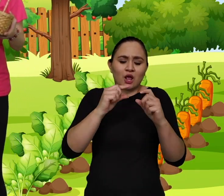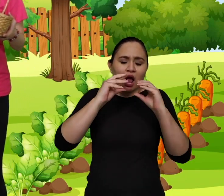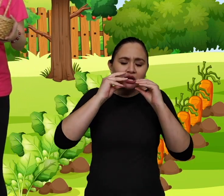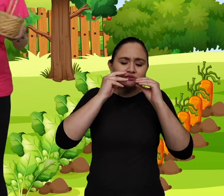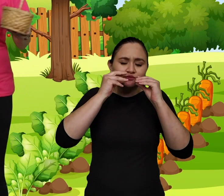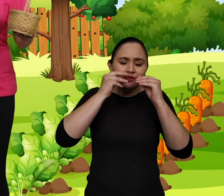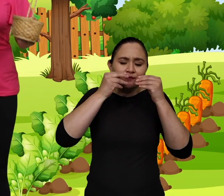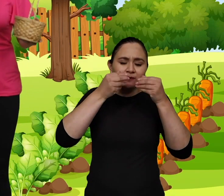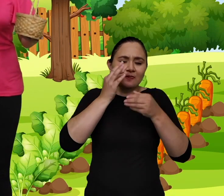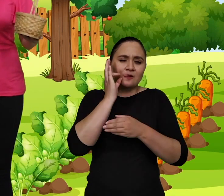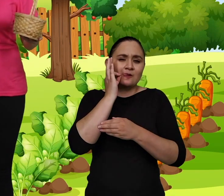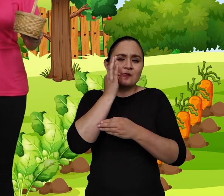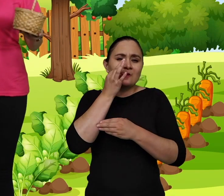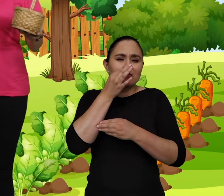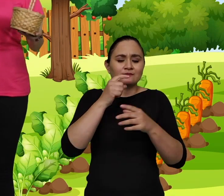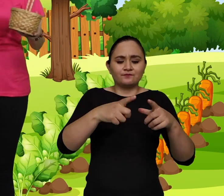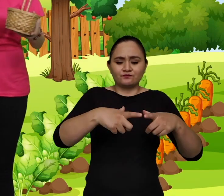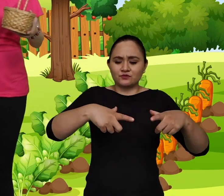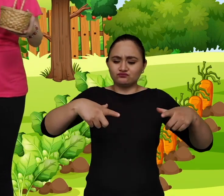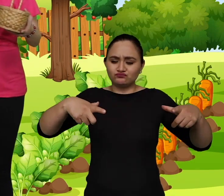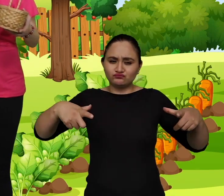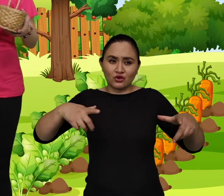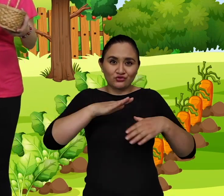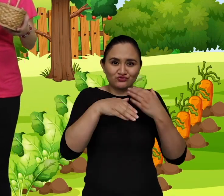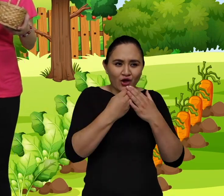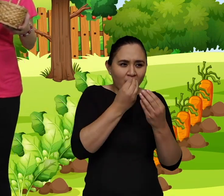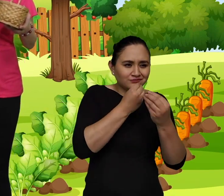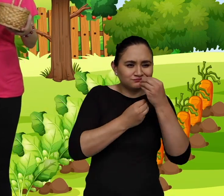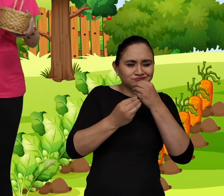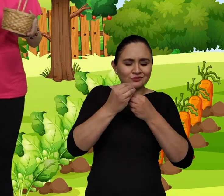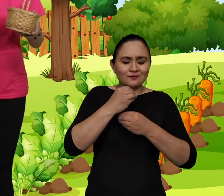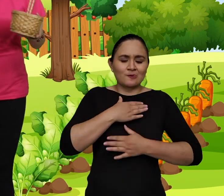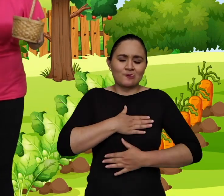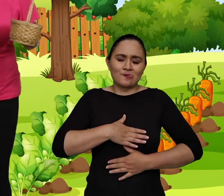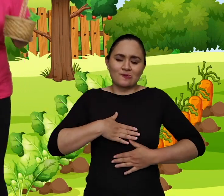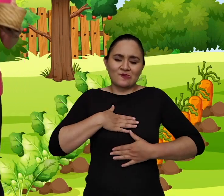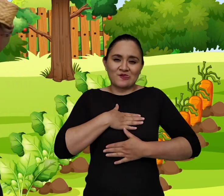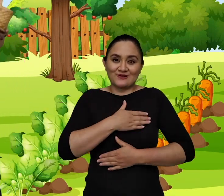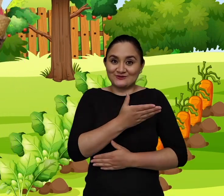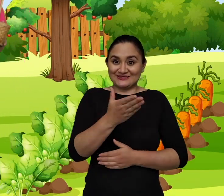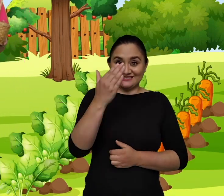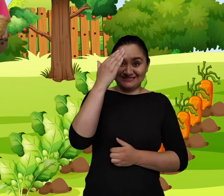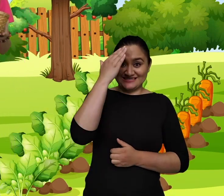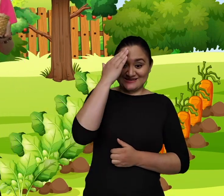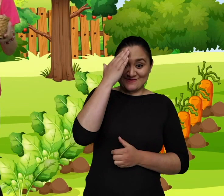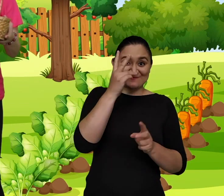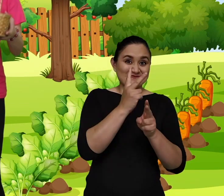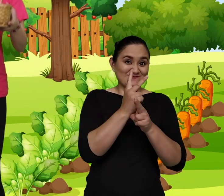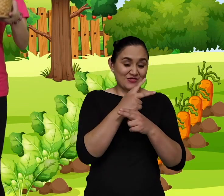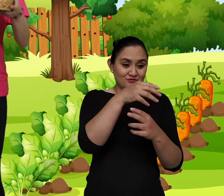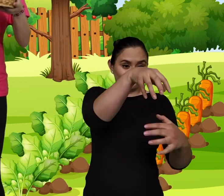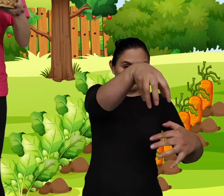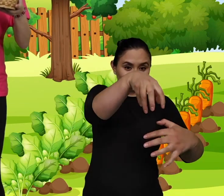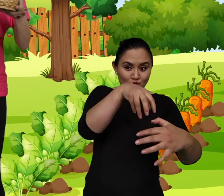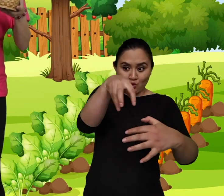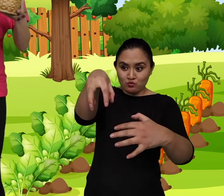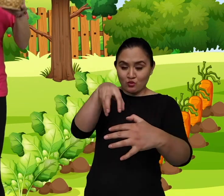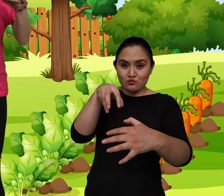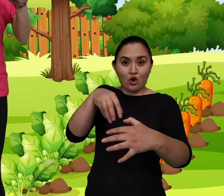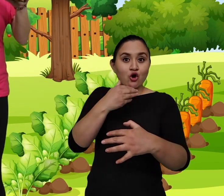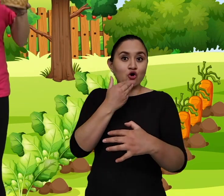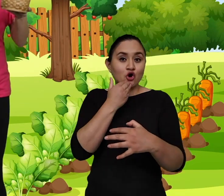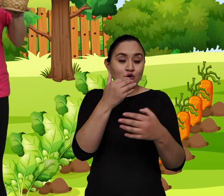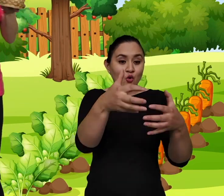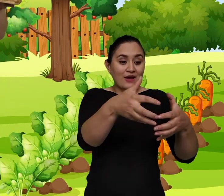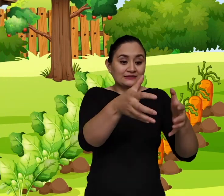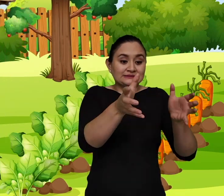está listo para una pambamesa. ¿Sabían que a los productos cosechados los debemos poner